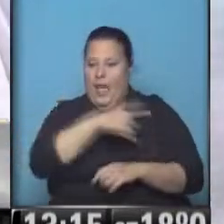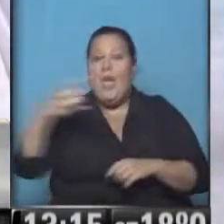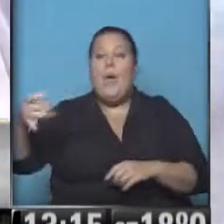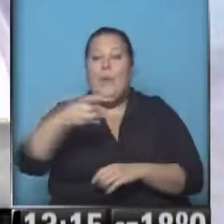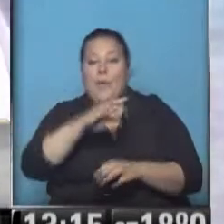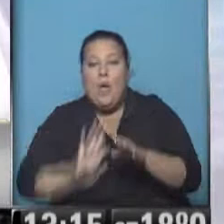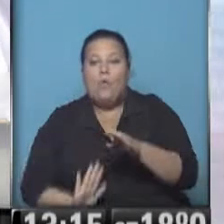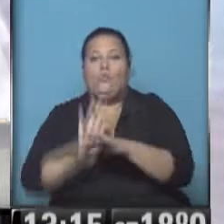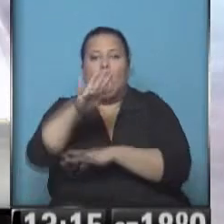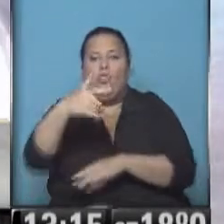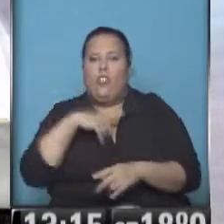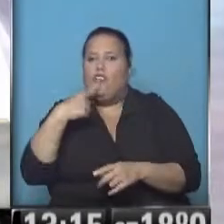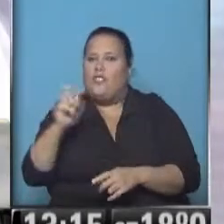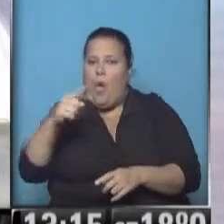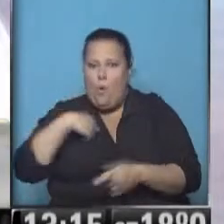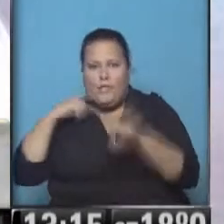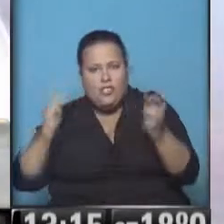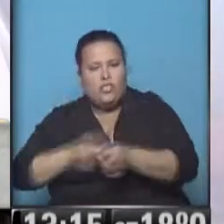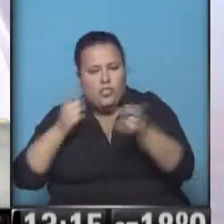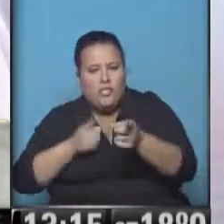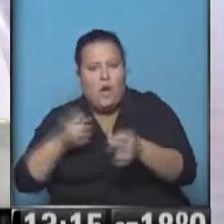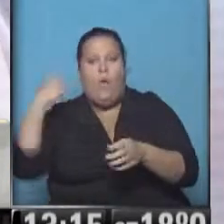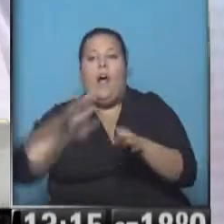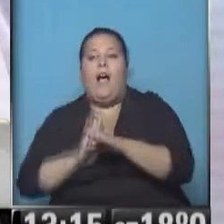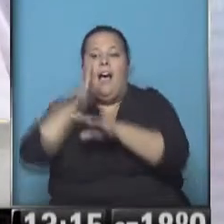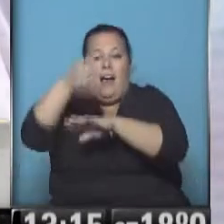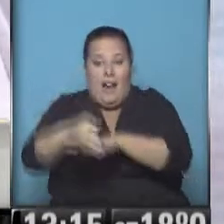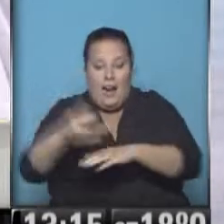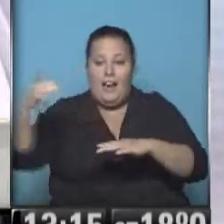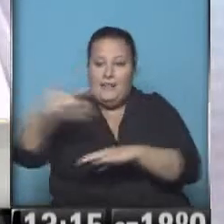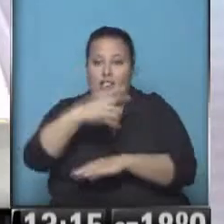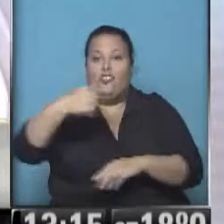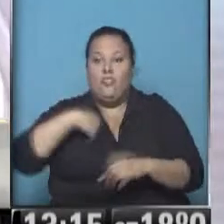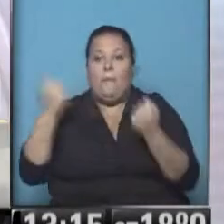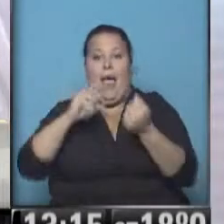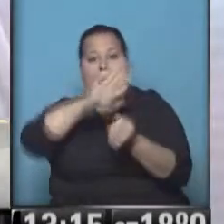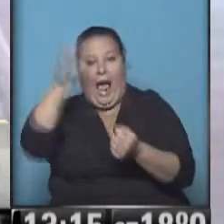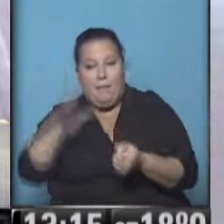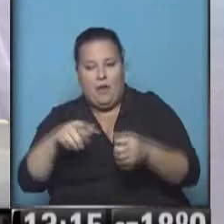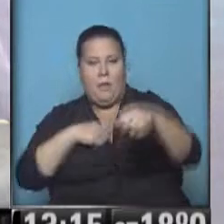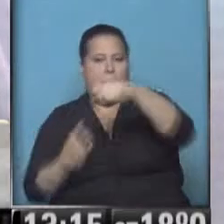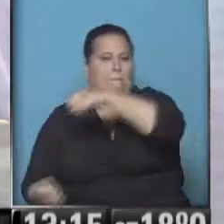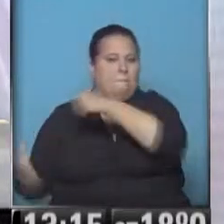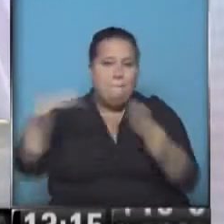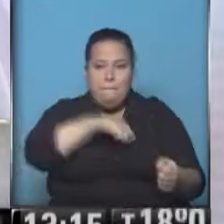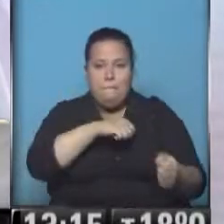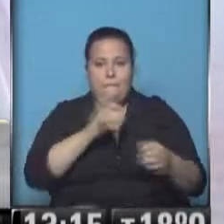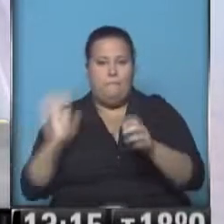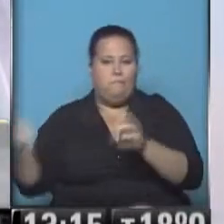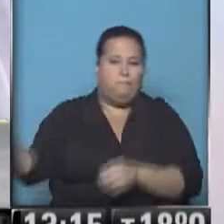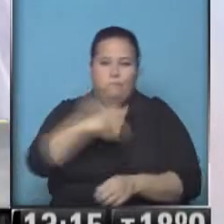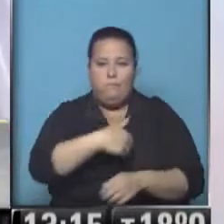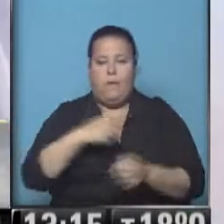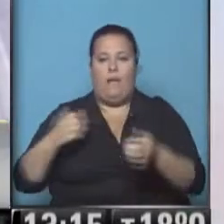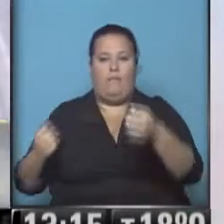cuando van a subir, todavía no se percatan que yo lo estoy siguiendo. Cuando suben a la vía, yo con mi camioneta les pego, o sea, le doy todo el volantazo